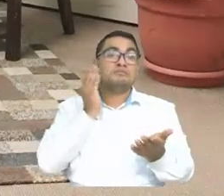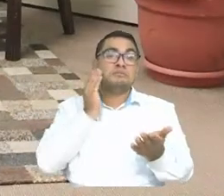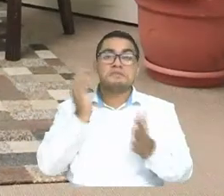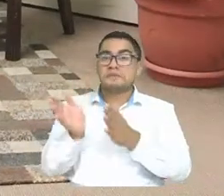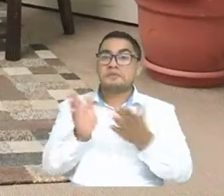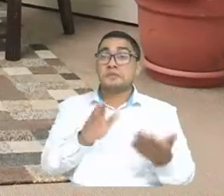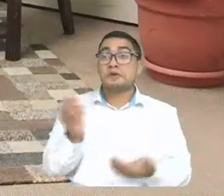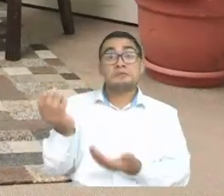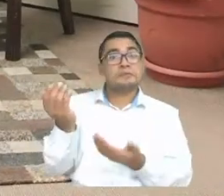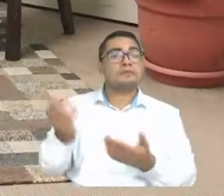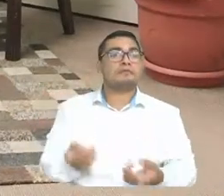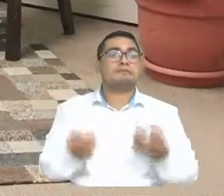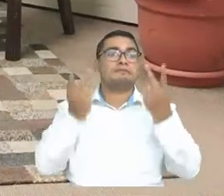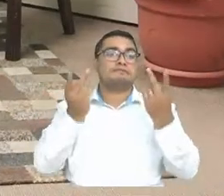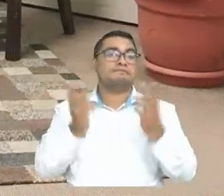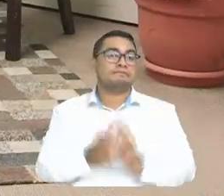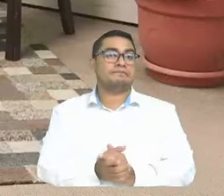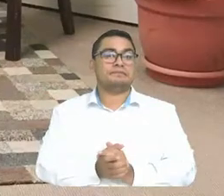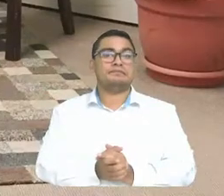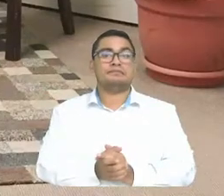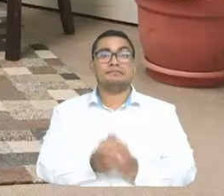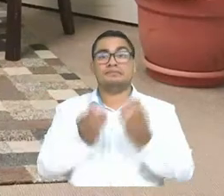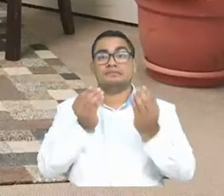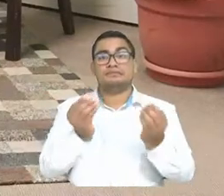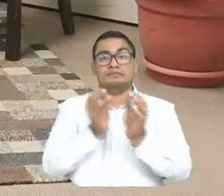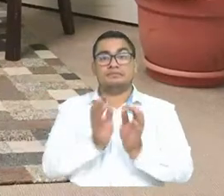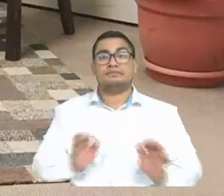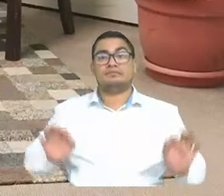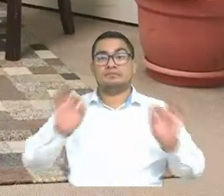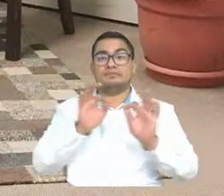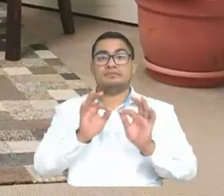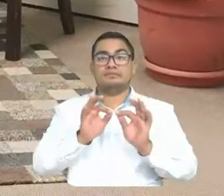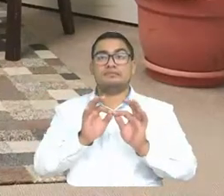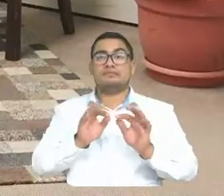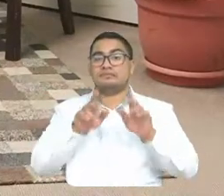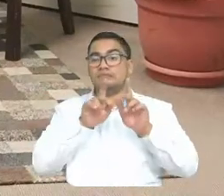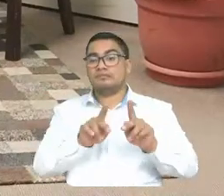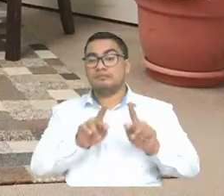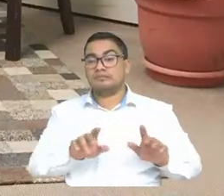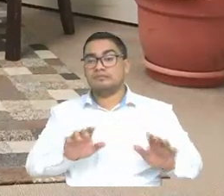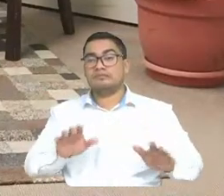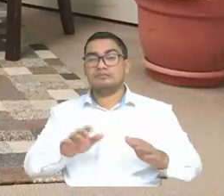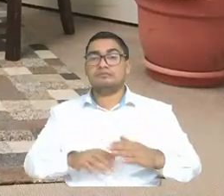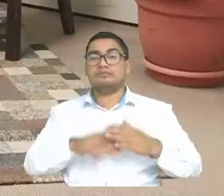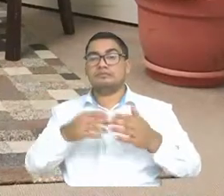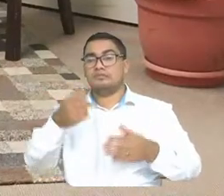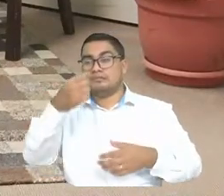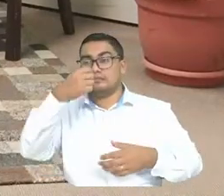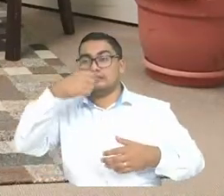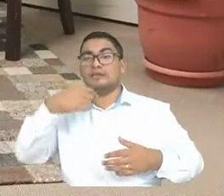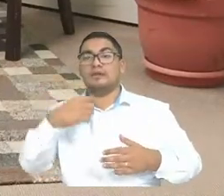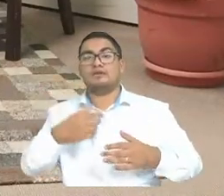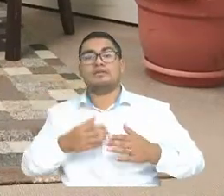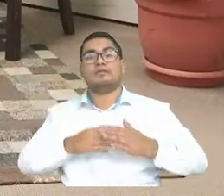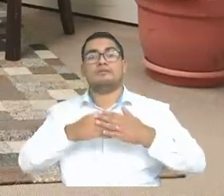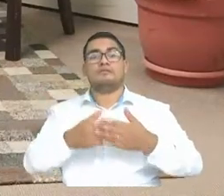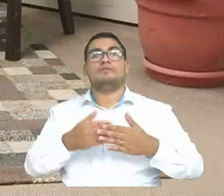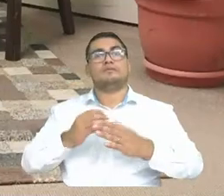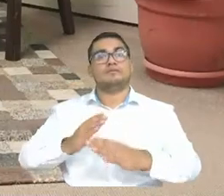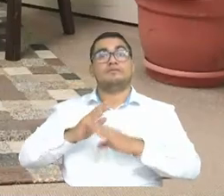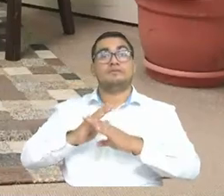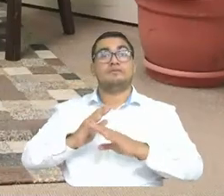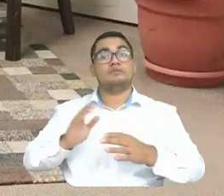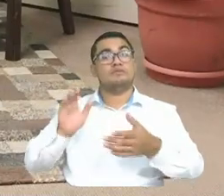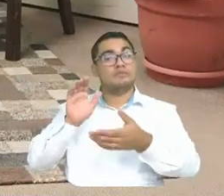Uh-huh. Aquí es donde se dan las muertes maternas. Por eso es muy importante la planificación, amigas que nos están viendo, amigos también, porque esto tiene que involucrar al